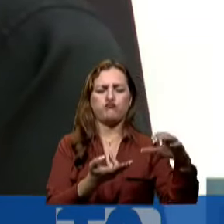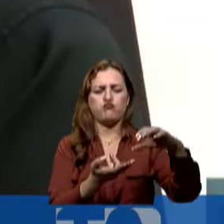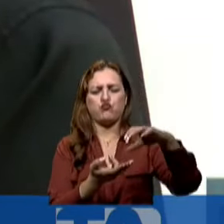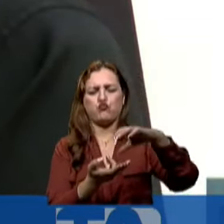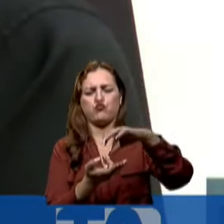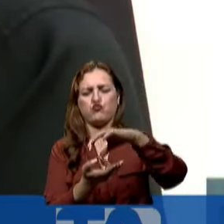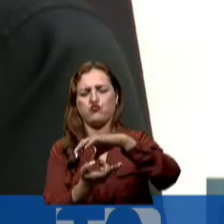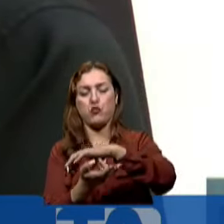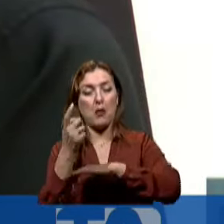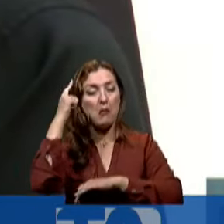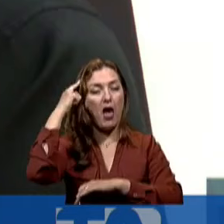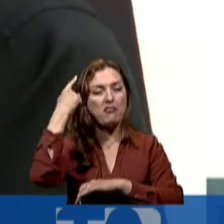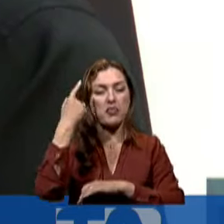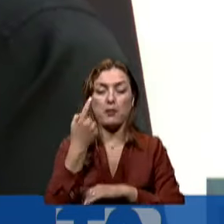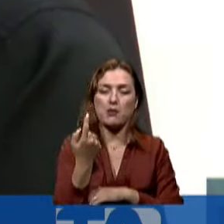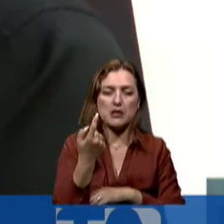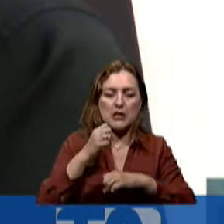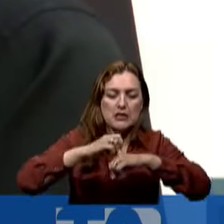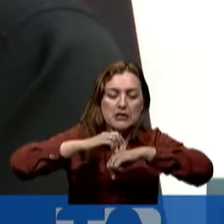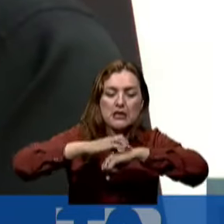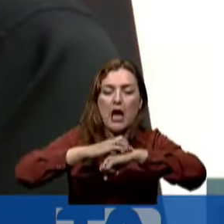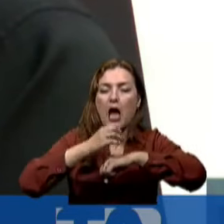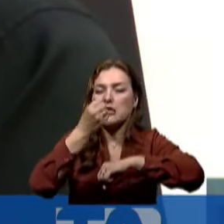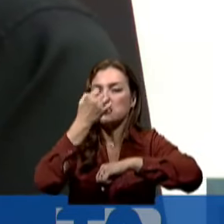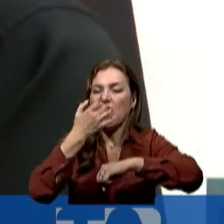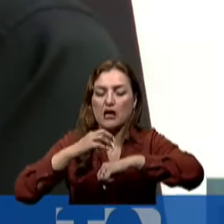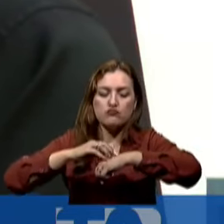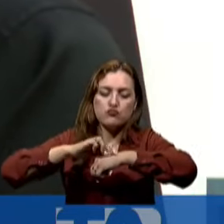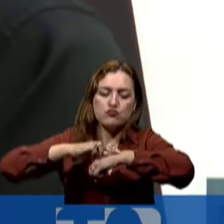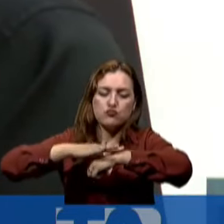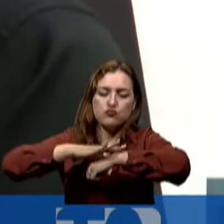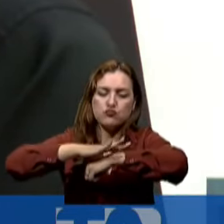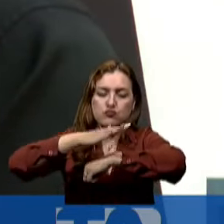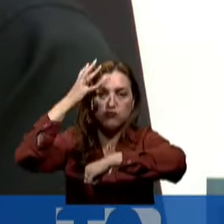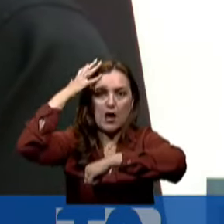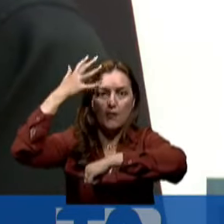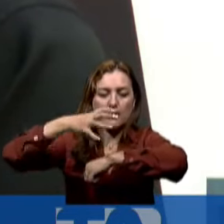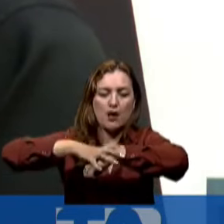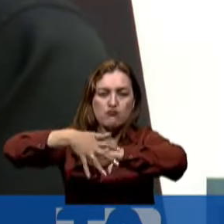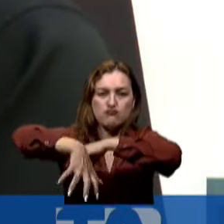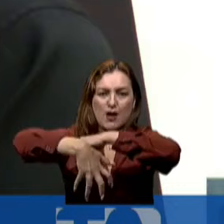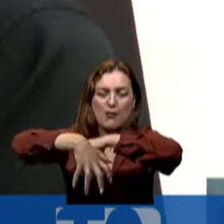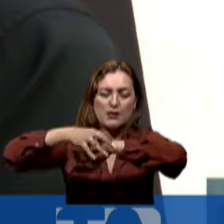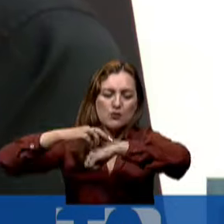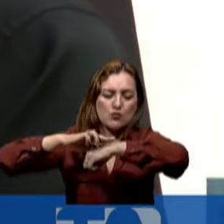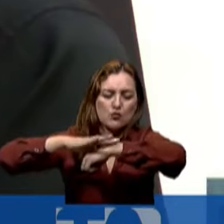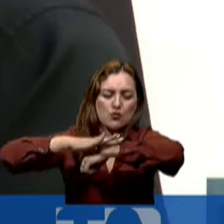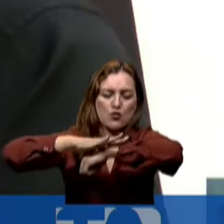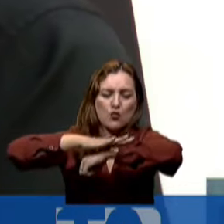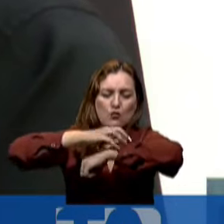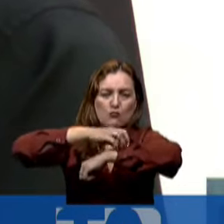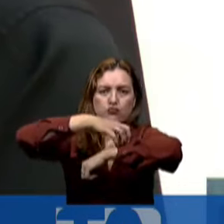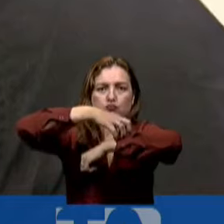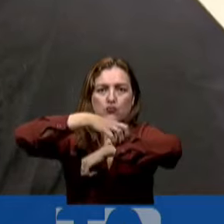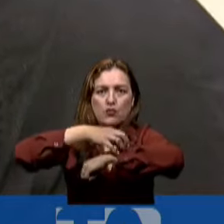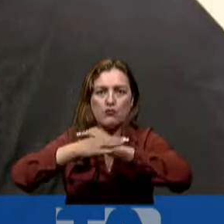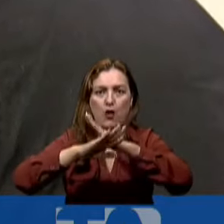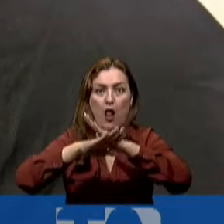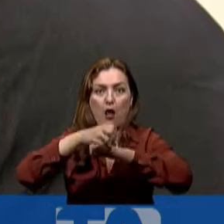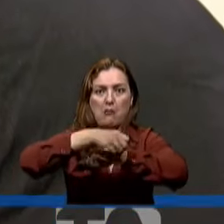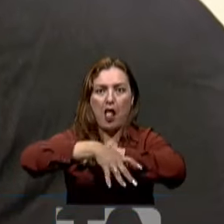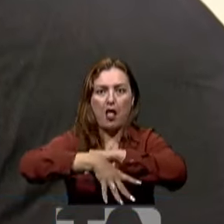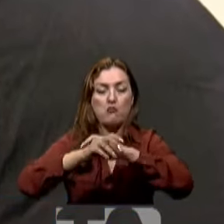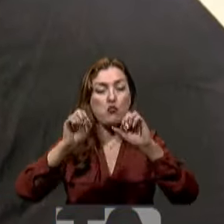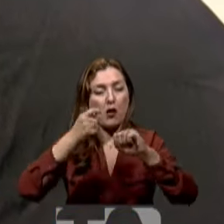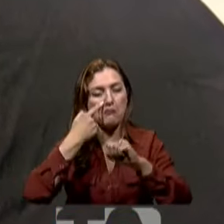y lo que no puede hablar. O sea, también tiene que seguir esas terapias de lenguaje. La familia